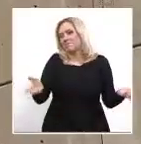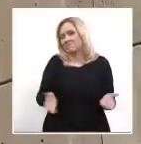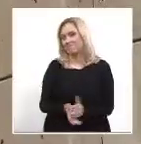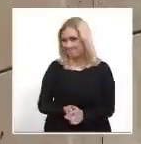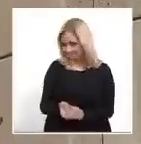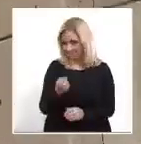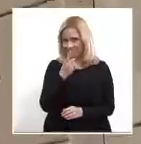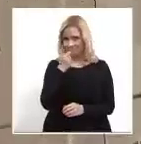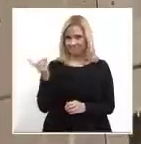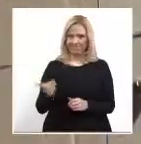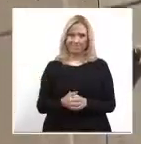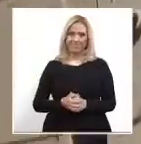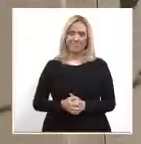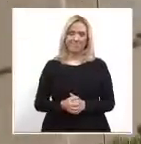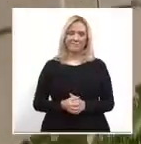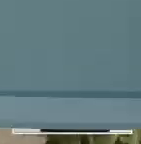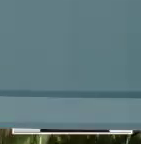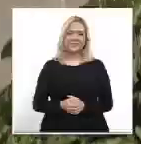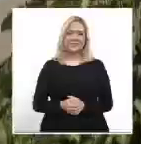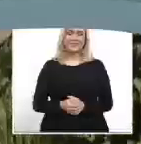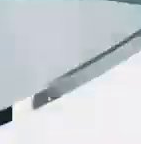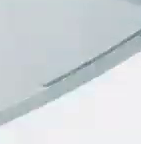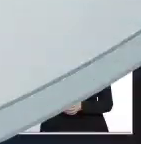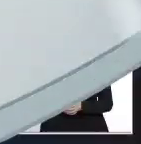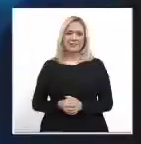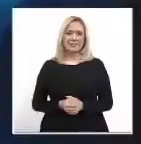Federación, Juan Carlos González.